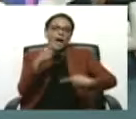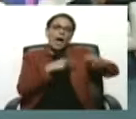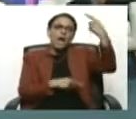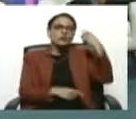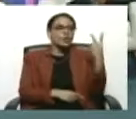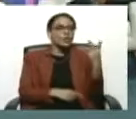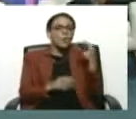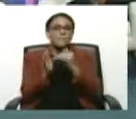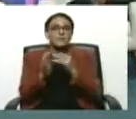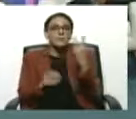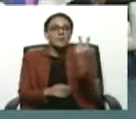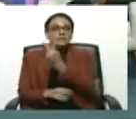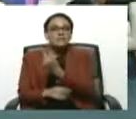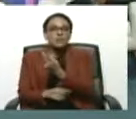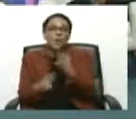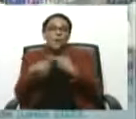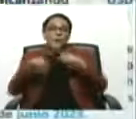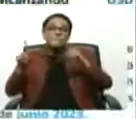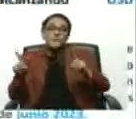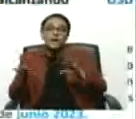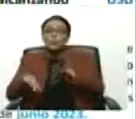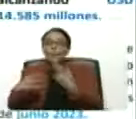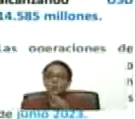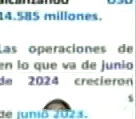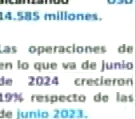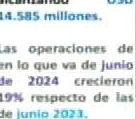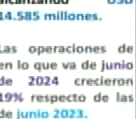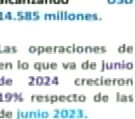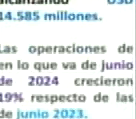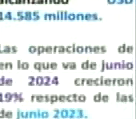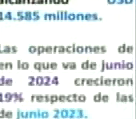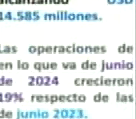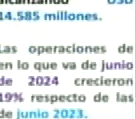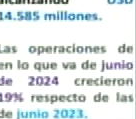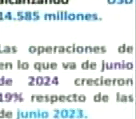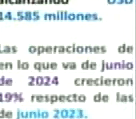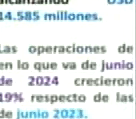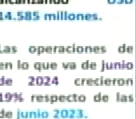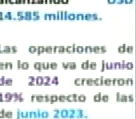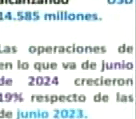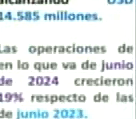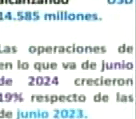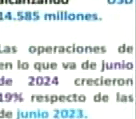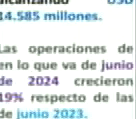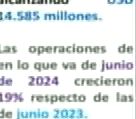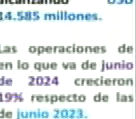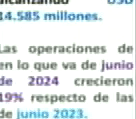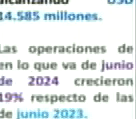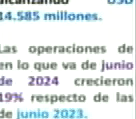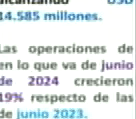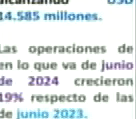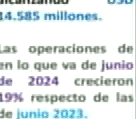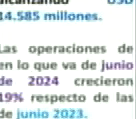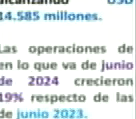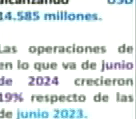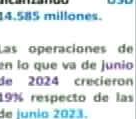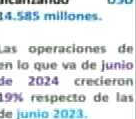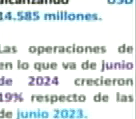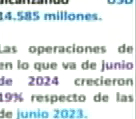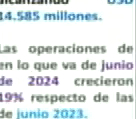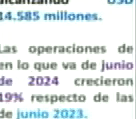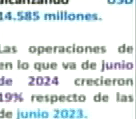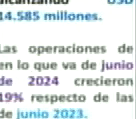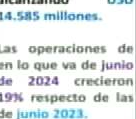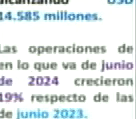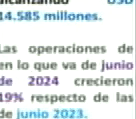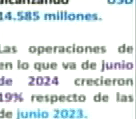cambiario, ya derogada la ley de ilícitos cambiarios, en el 2019 inició, imaginen para que tengan idea de lo que ha